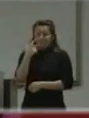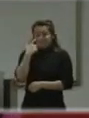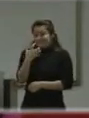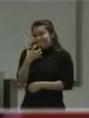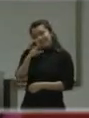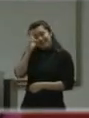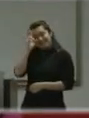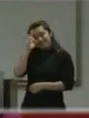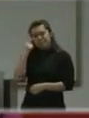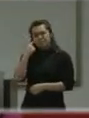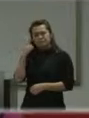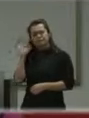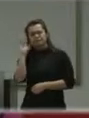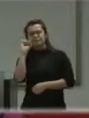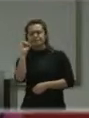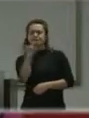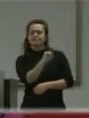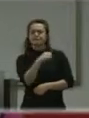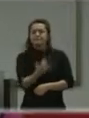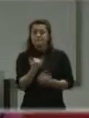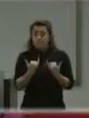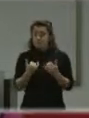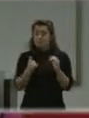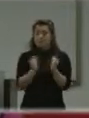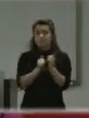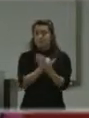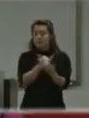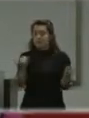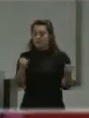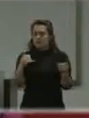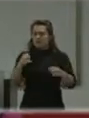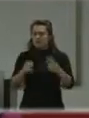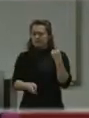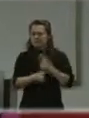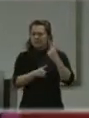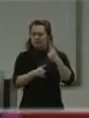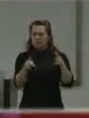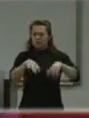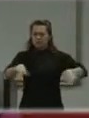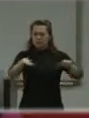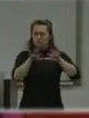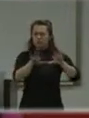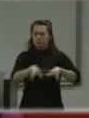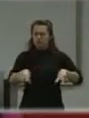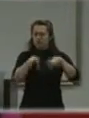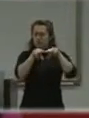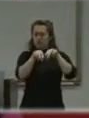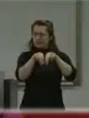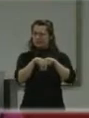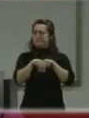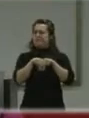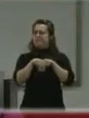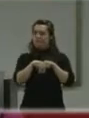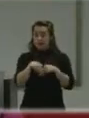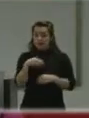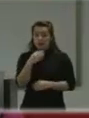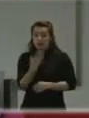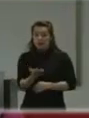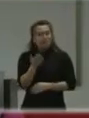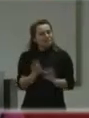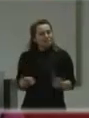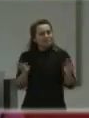nos damos cuenta que hoy en día existen muchos peligros en la sociedad Y entonces es muy muy muy